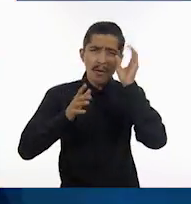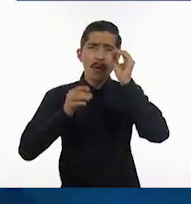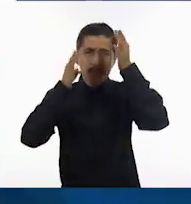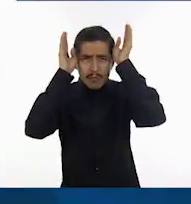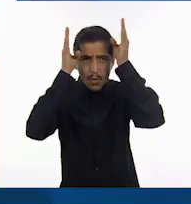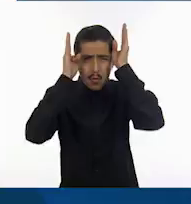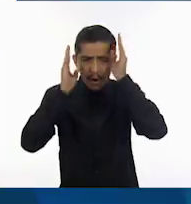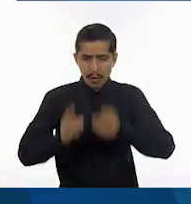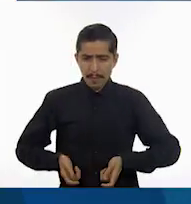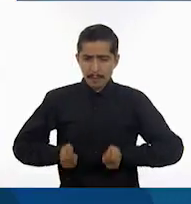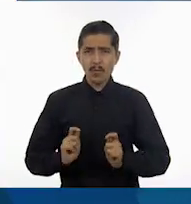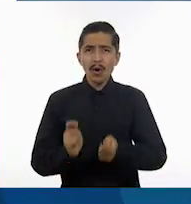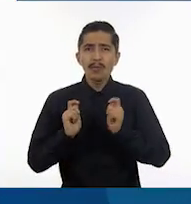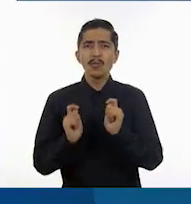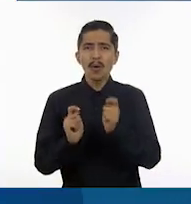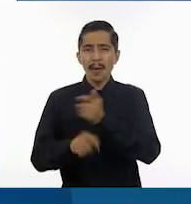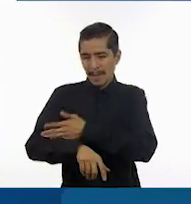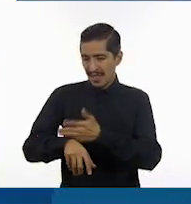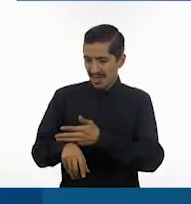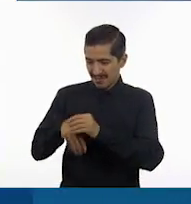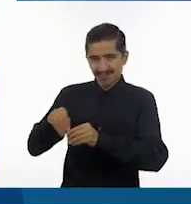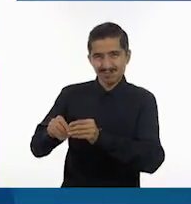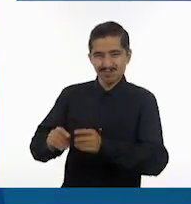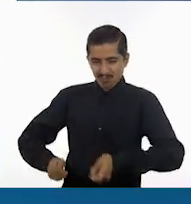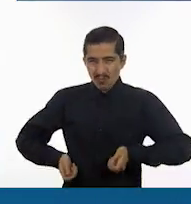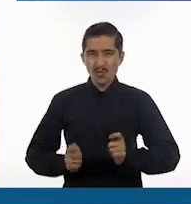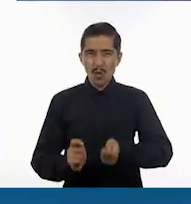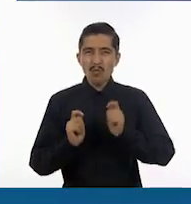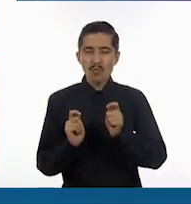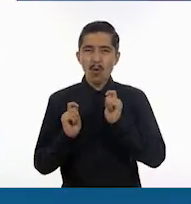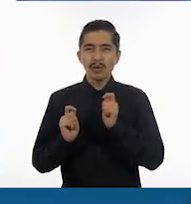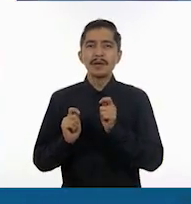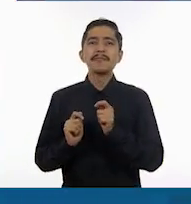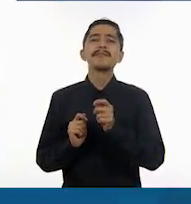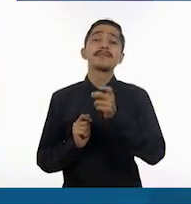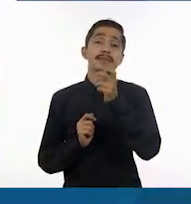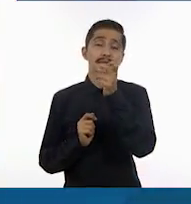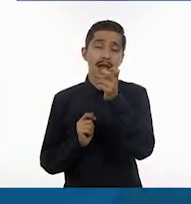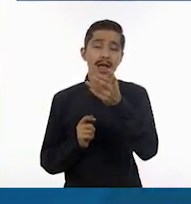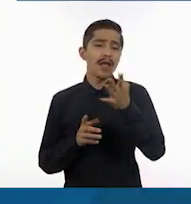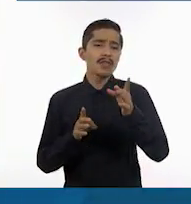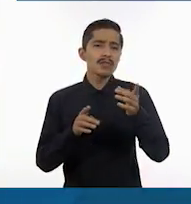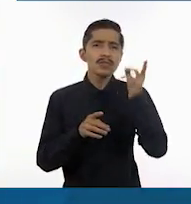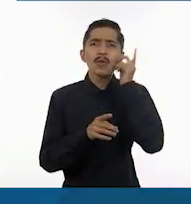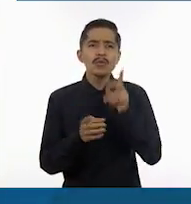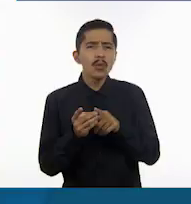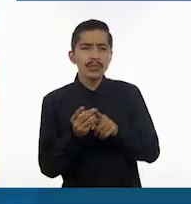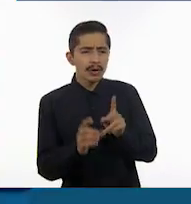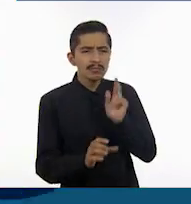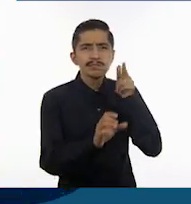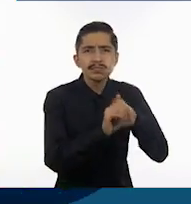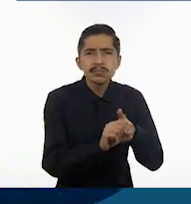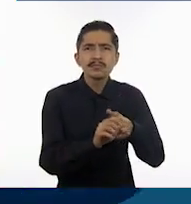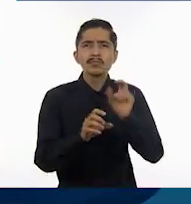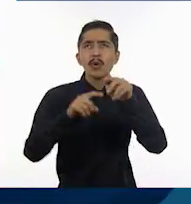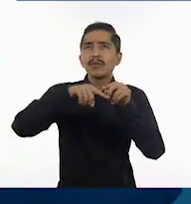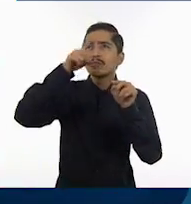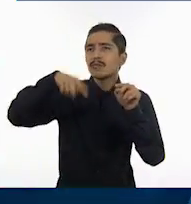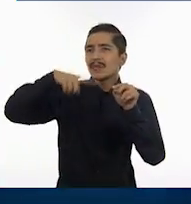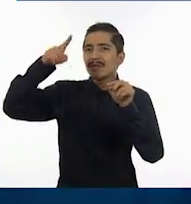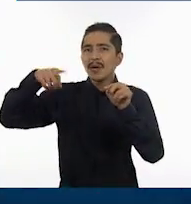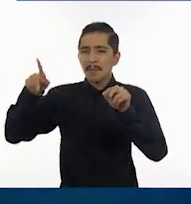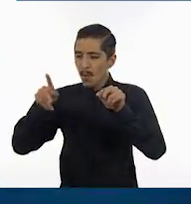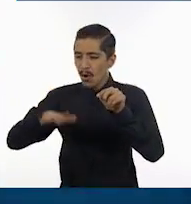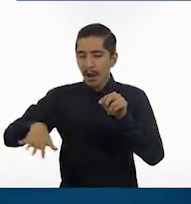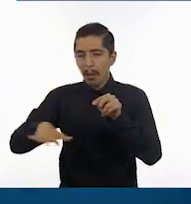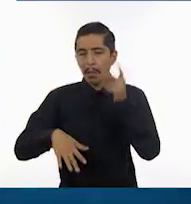los arrieros. Por la noche, estos viajeros se hospedaban en posadas, mesones, en los portales de los pueblos o incluso